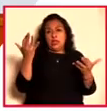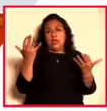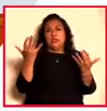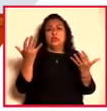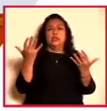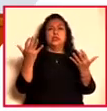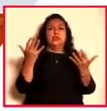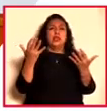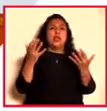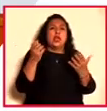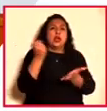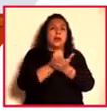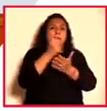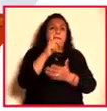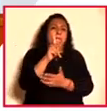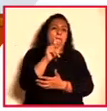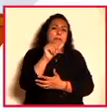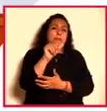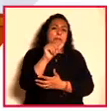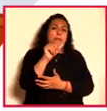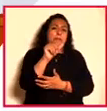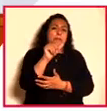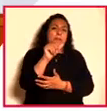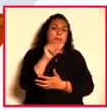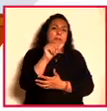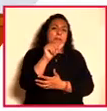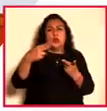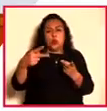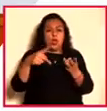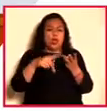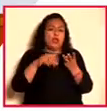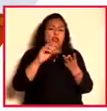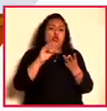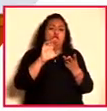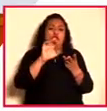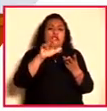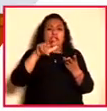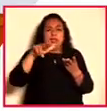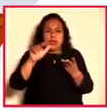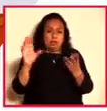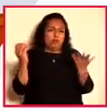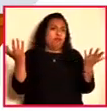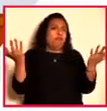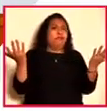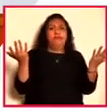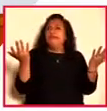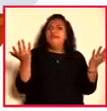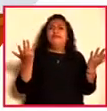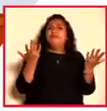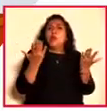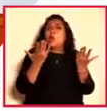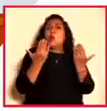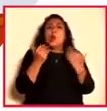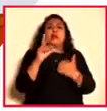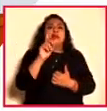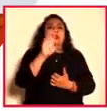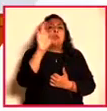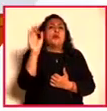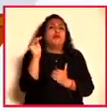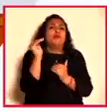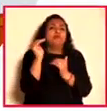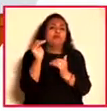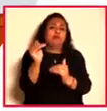Planeta, Random, Océano, el Fondo de Cultura, pues no rebasa el 30% las